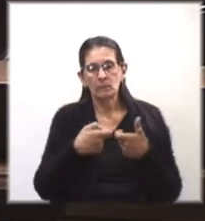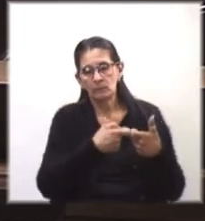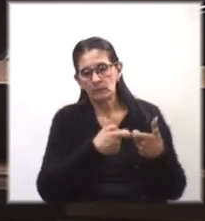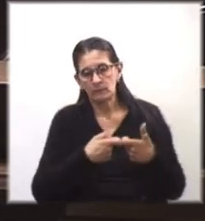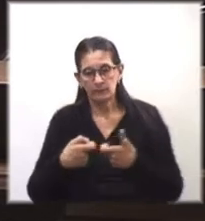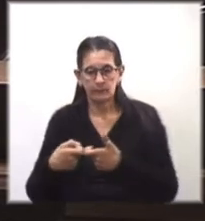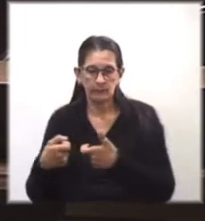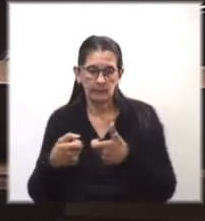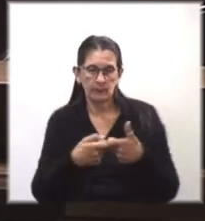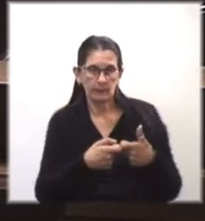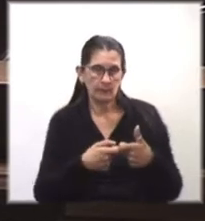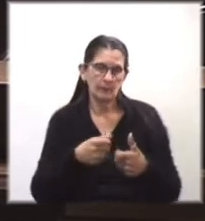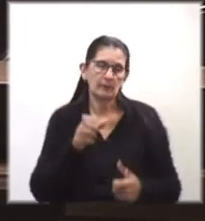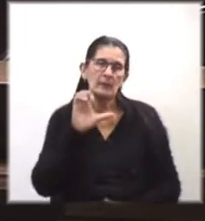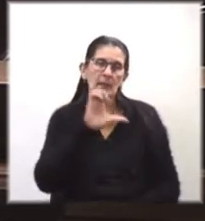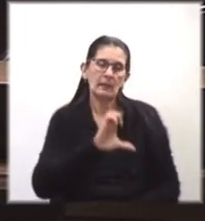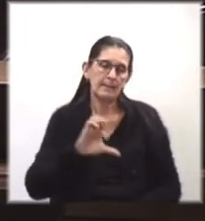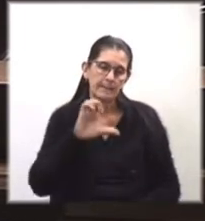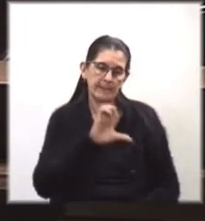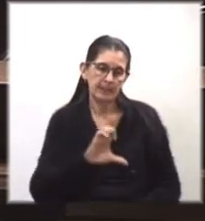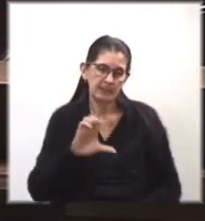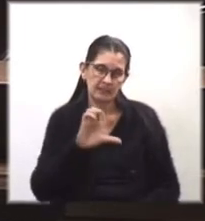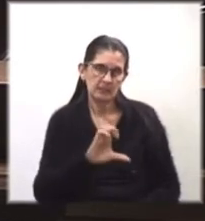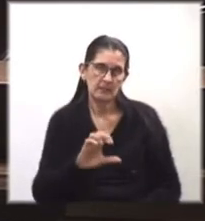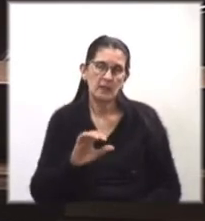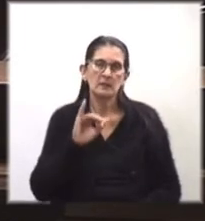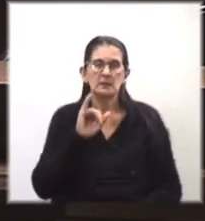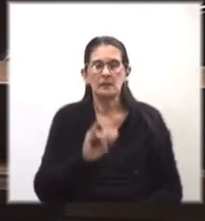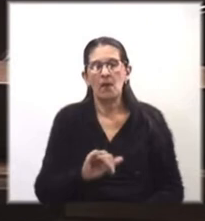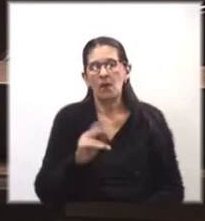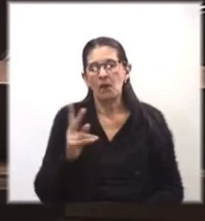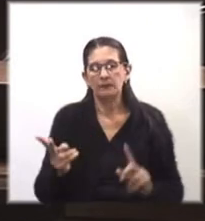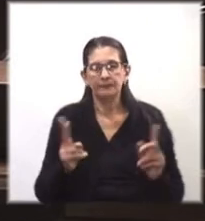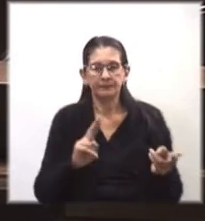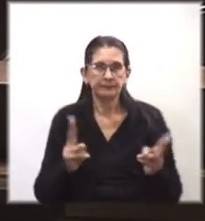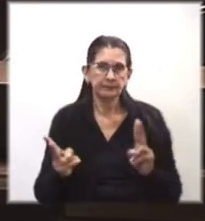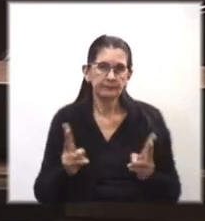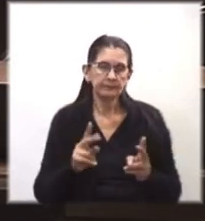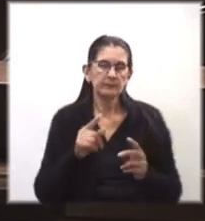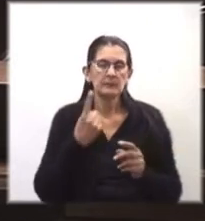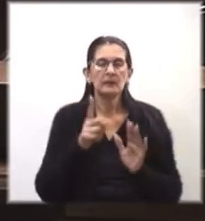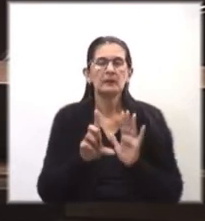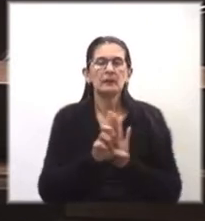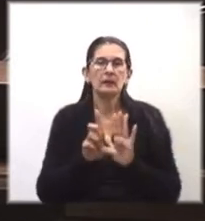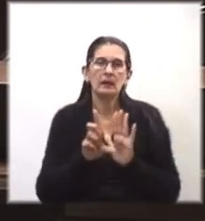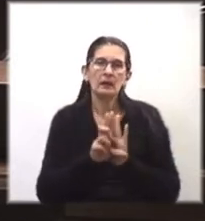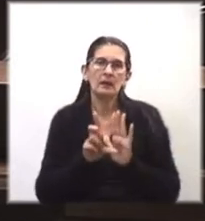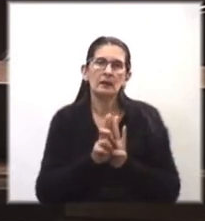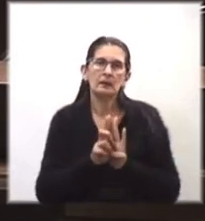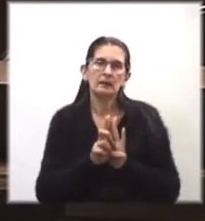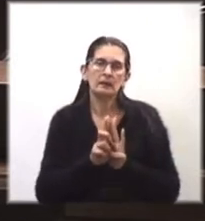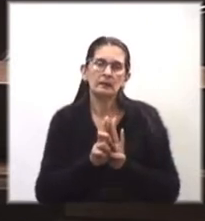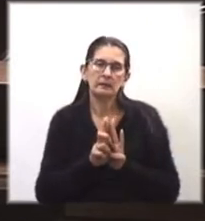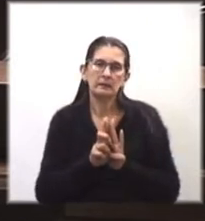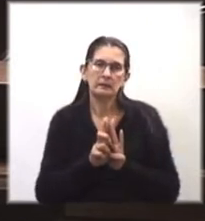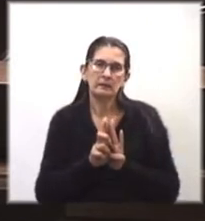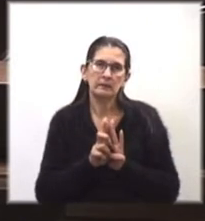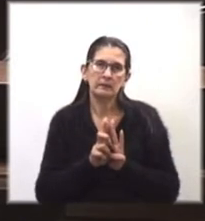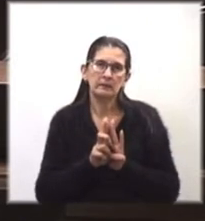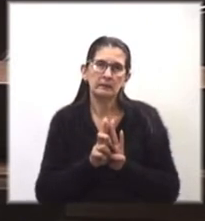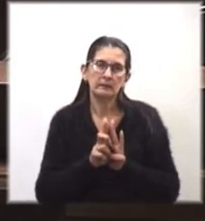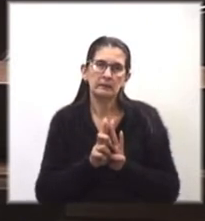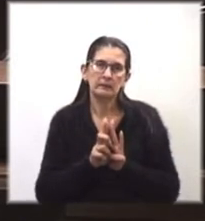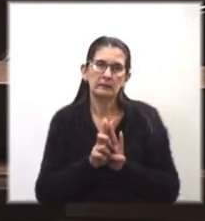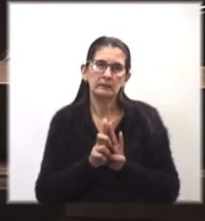asociaciones a nivel de empresa y después en otros dos niveles, en una ley muy